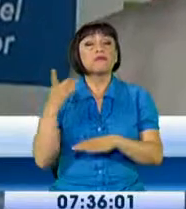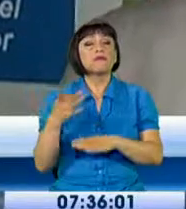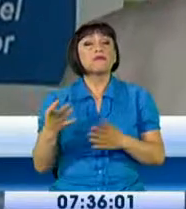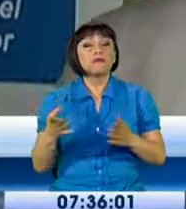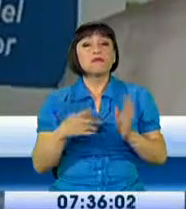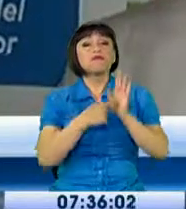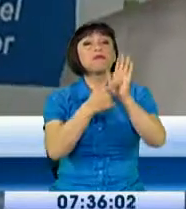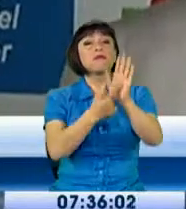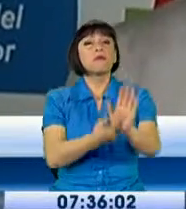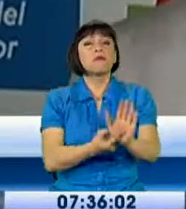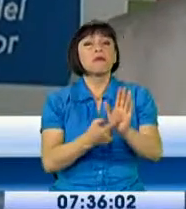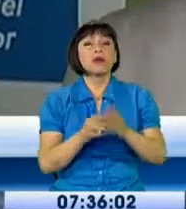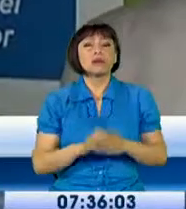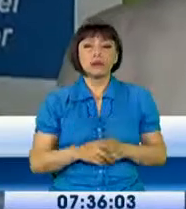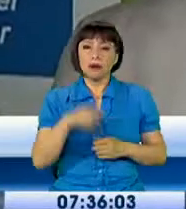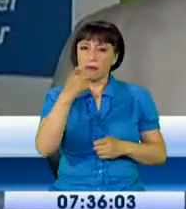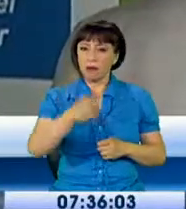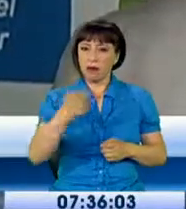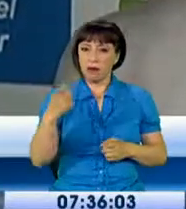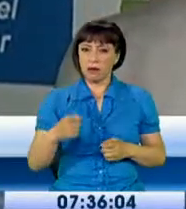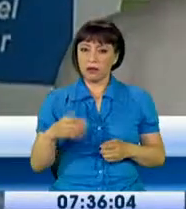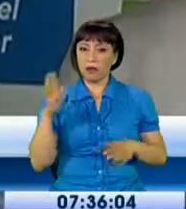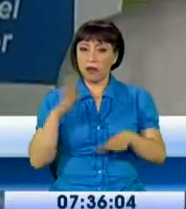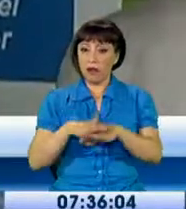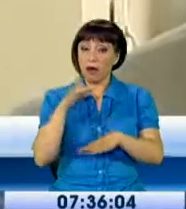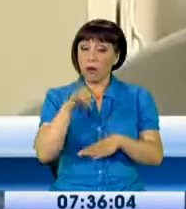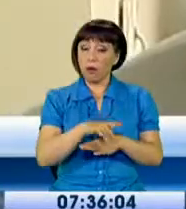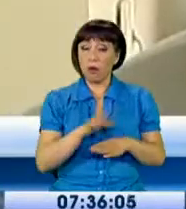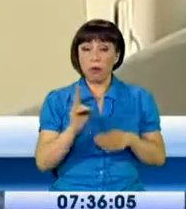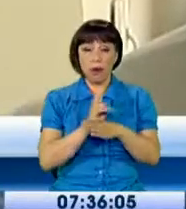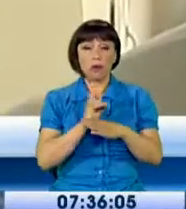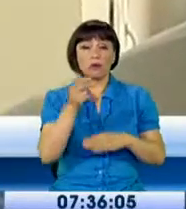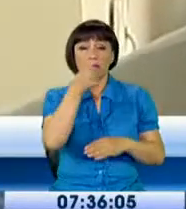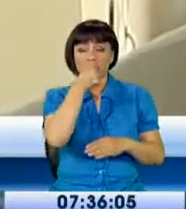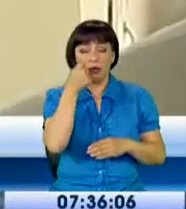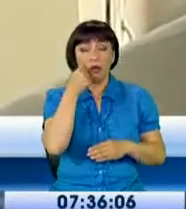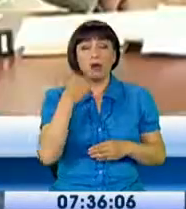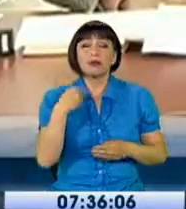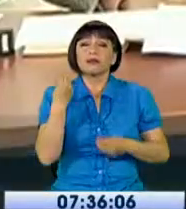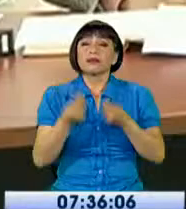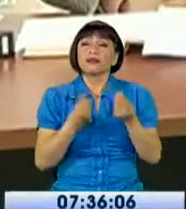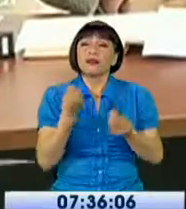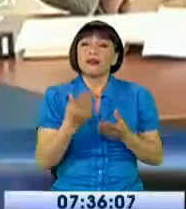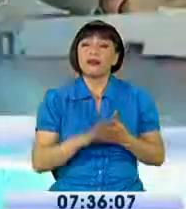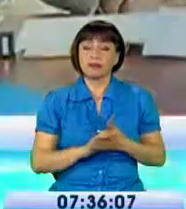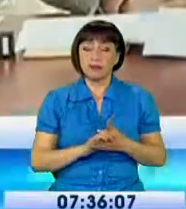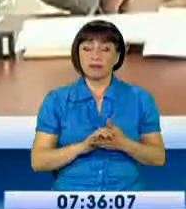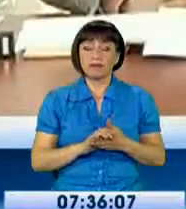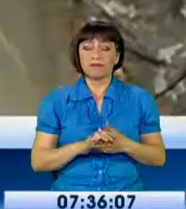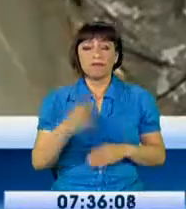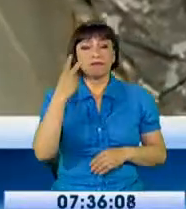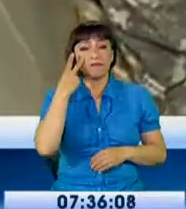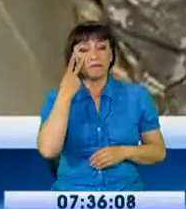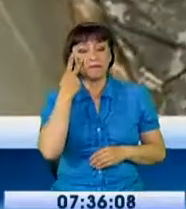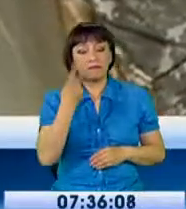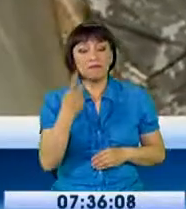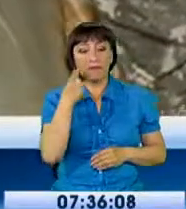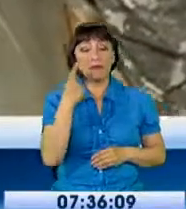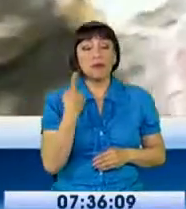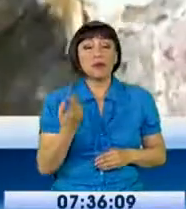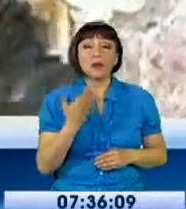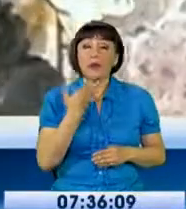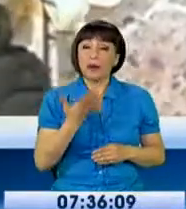la no criminalización de los usadores, de los consumidores de drogas. Para Paul Ponce, otros serán los atenuantes y agravantes que deberán